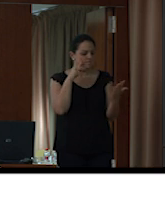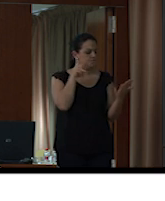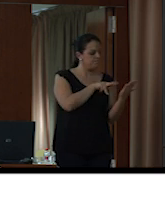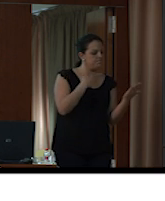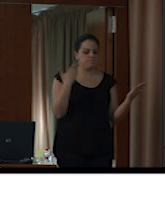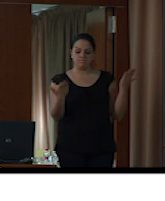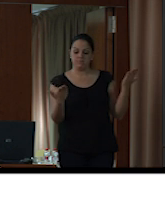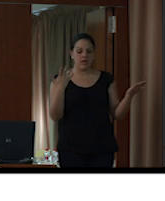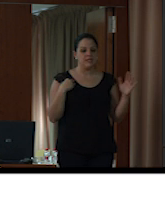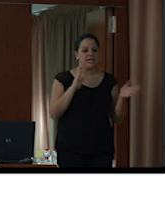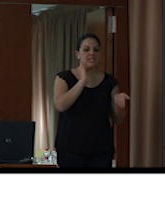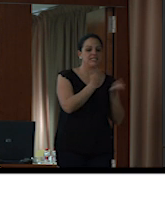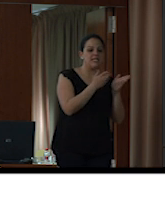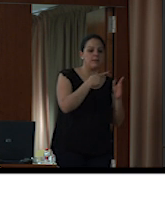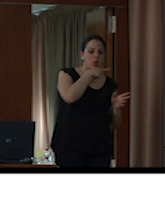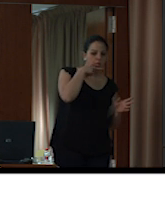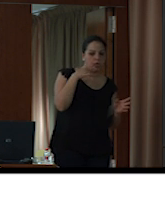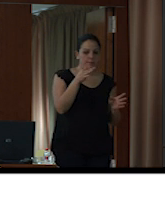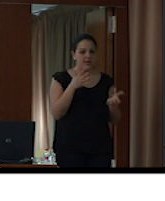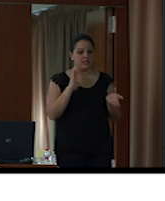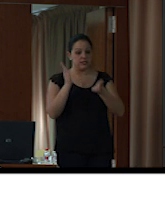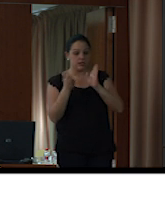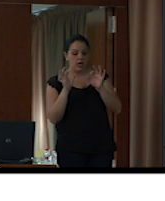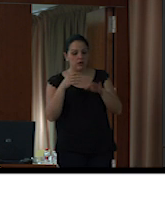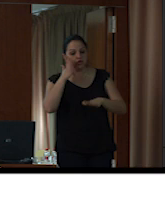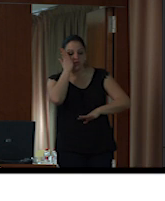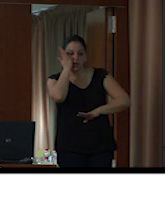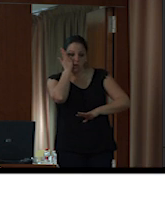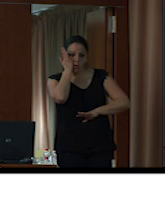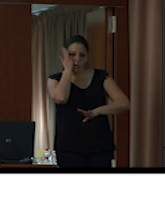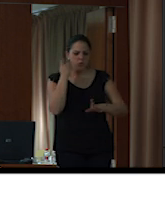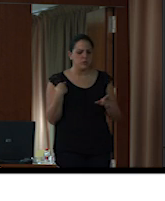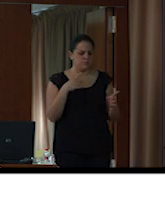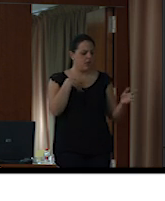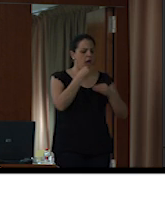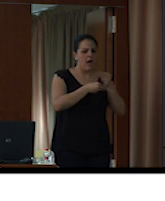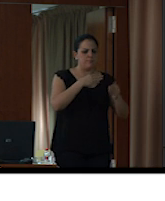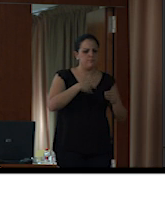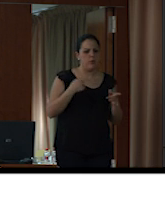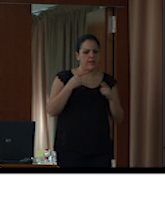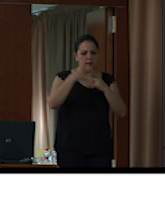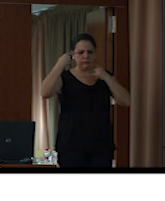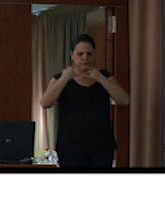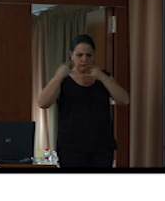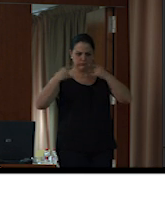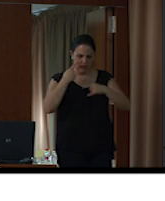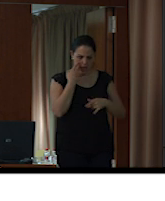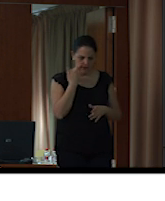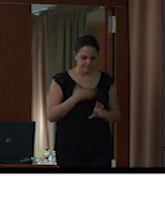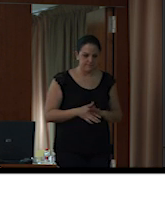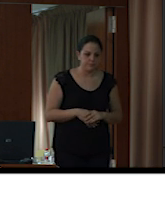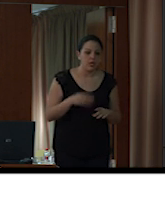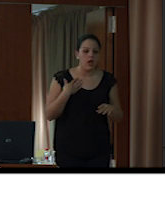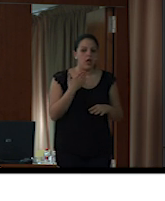para el tratamiento del sueño, se podrá hacer estimulación magnética transcraneal. Y ya por último, ya hemos visto qué es el sueño,